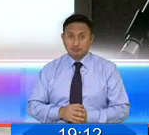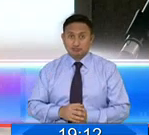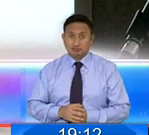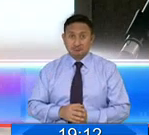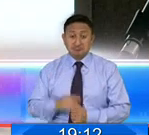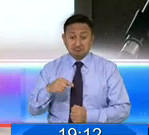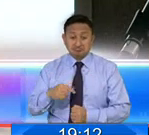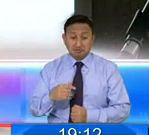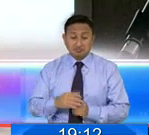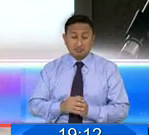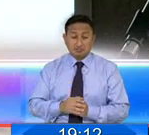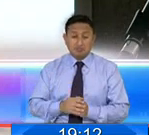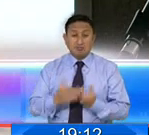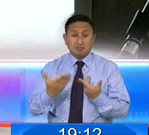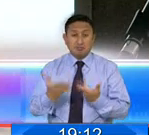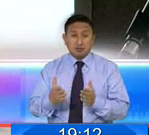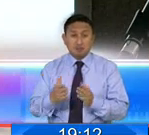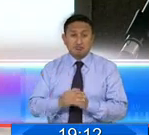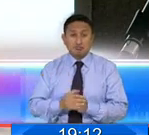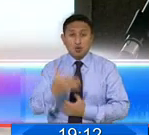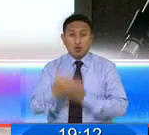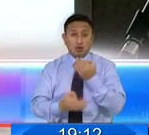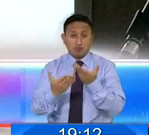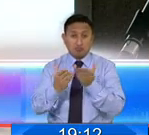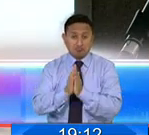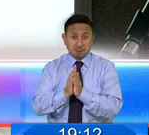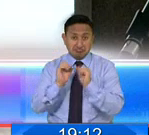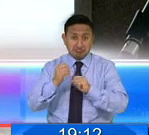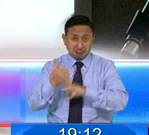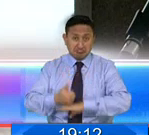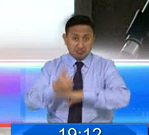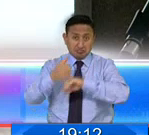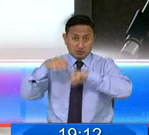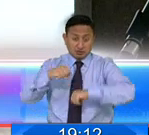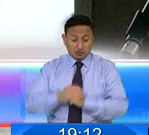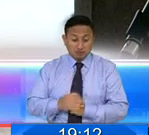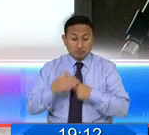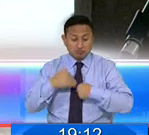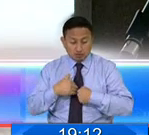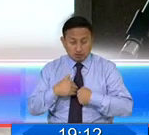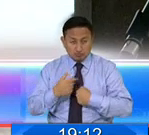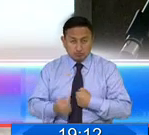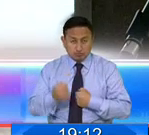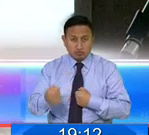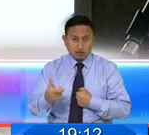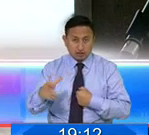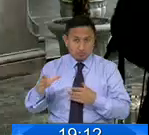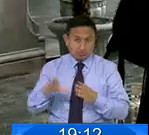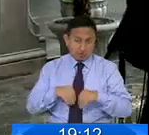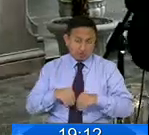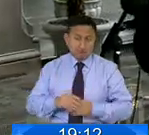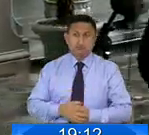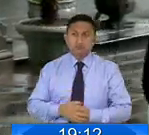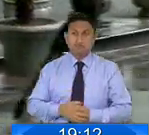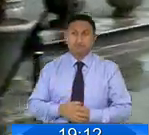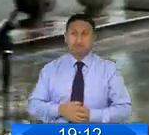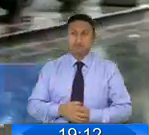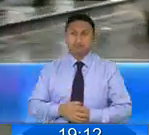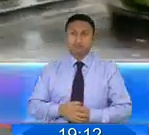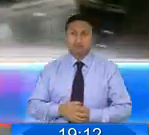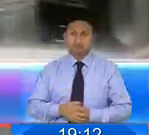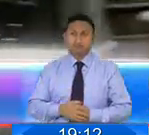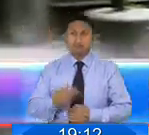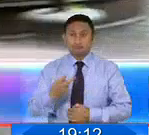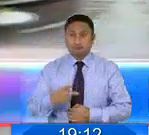vayan llegando las peticiones judiciales competentes, nosotros iremos pues acatando las mismas. Durante la intervención